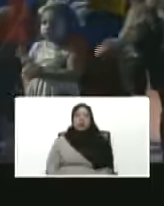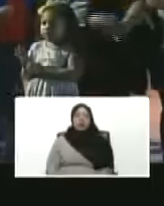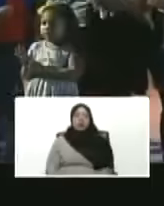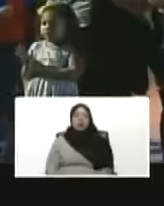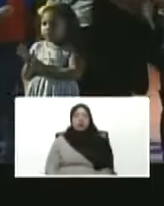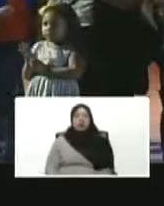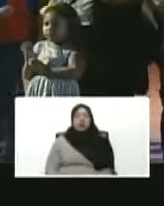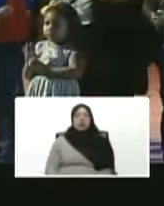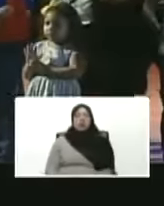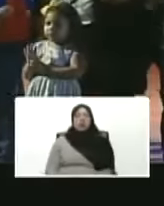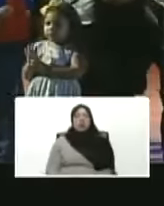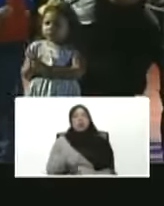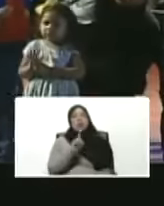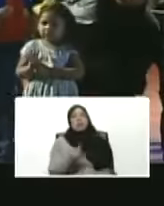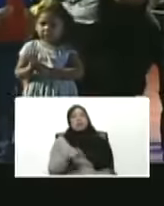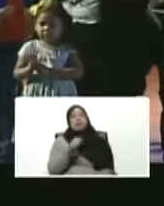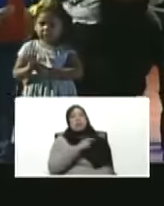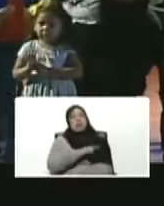Y Chávez cumplió.